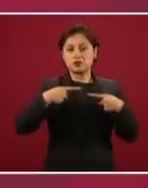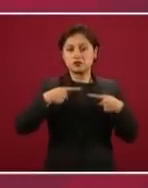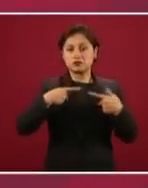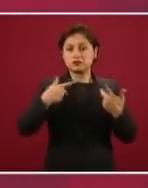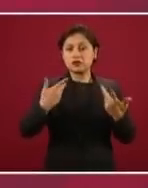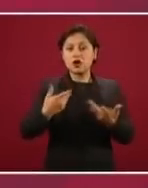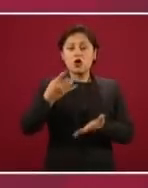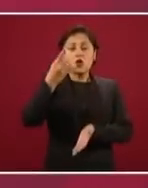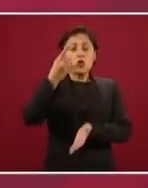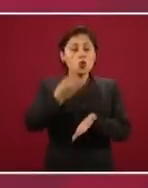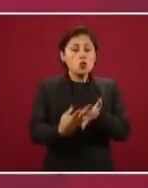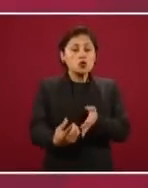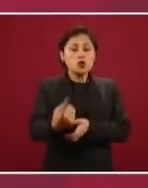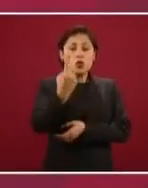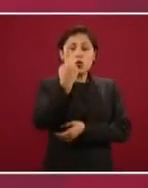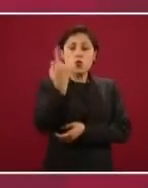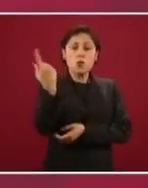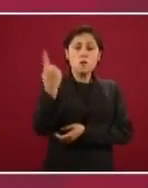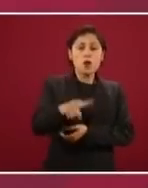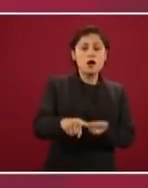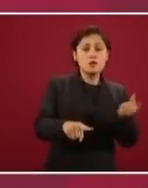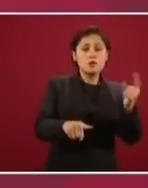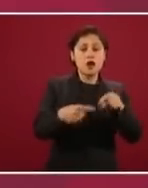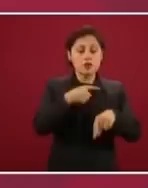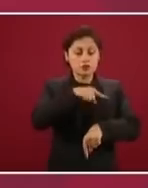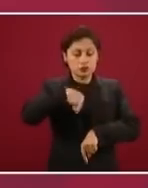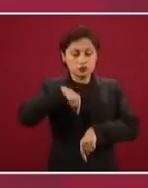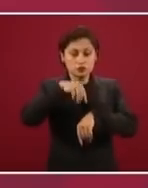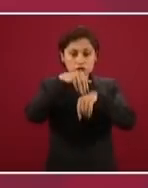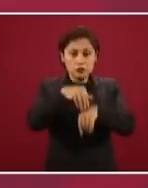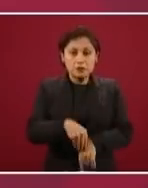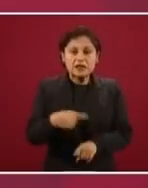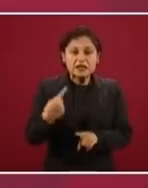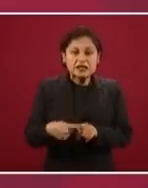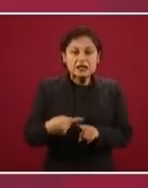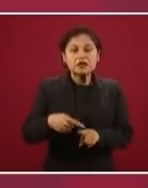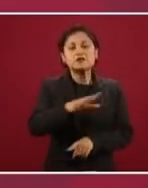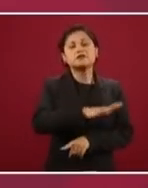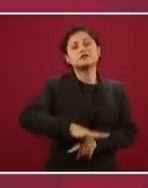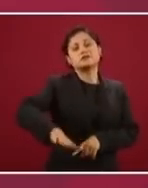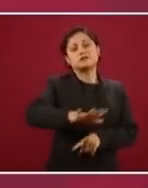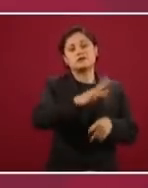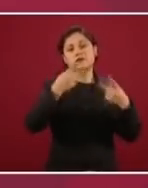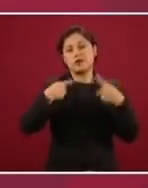nosotros no establecemos relaciones de complicidad con nadie